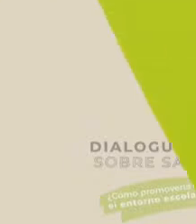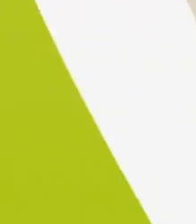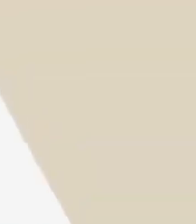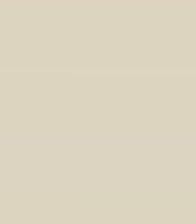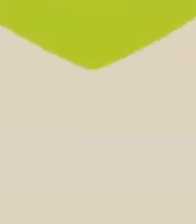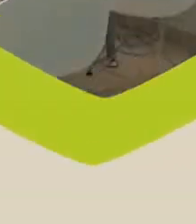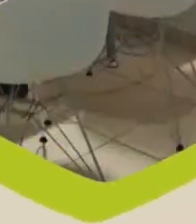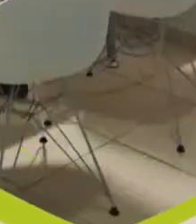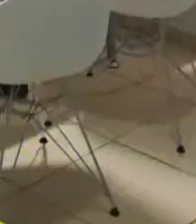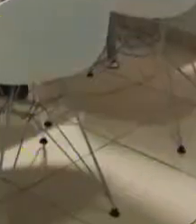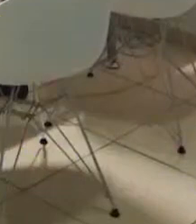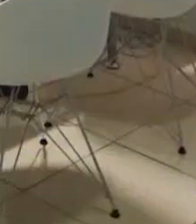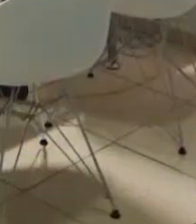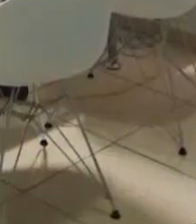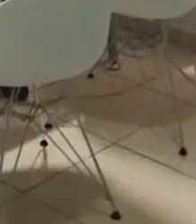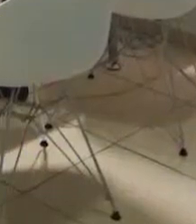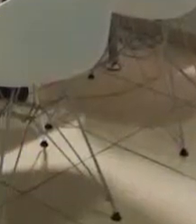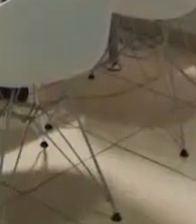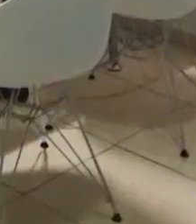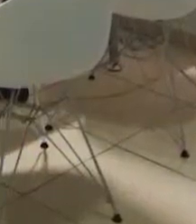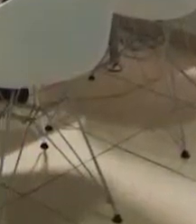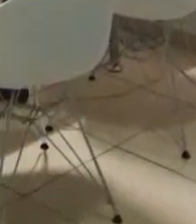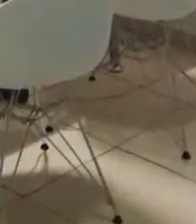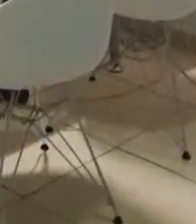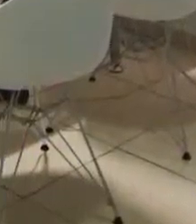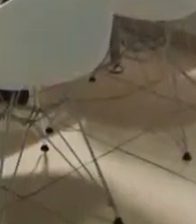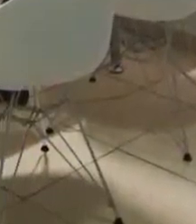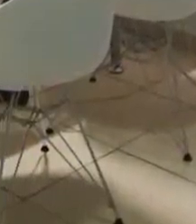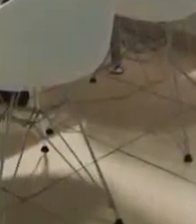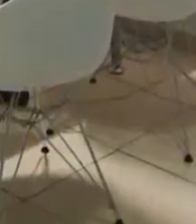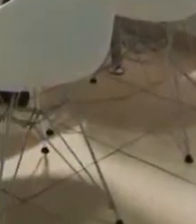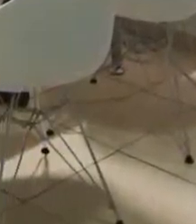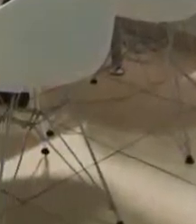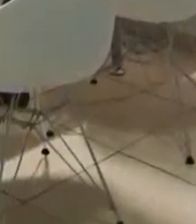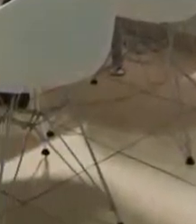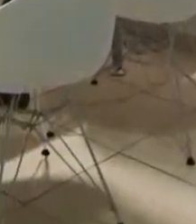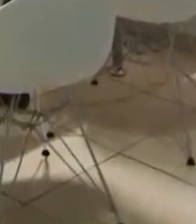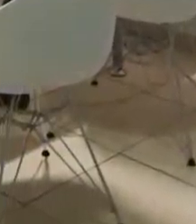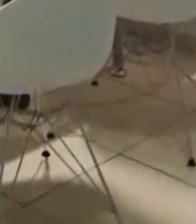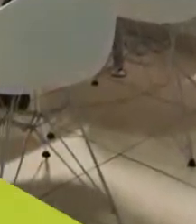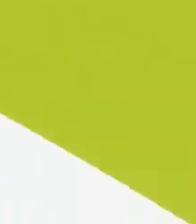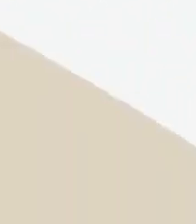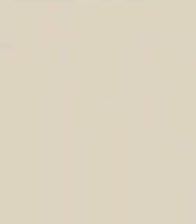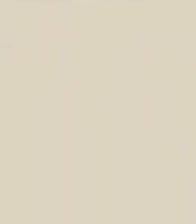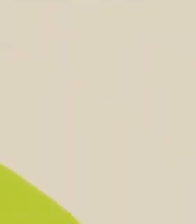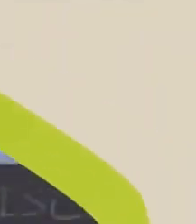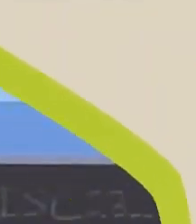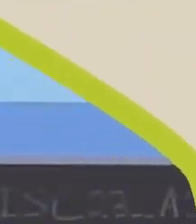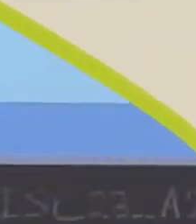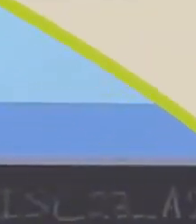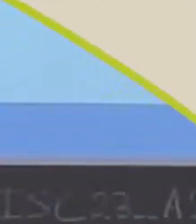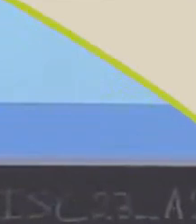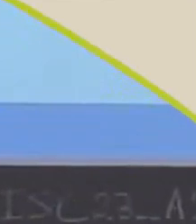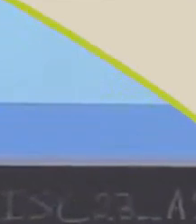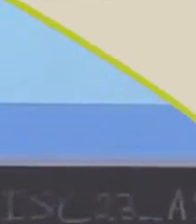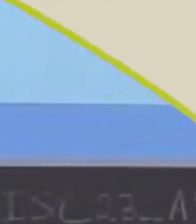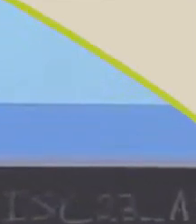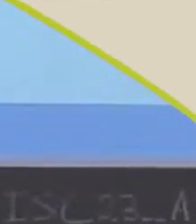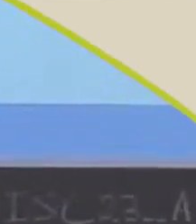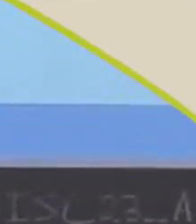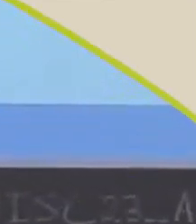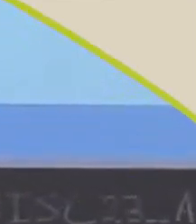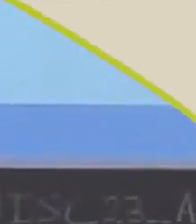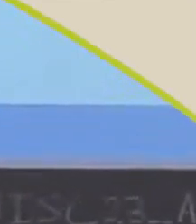CONASAMA. Médico general egresado de la Universidad Autónoma de Coahuila. Tiene una especialidad en psiquiatría por